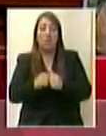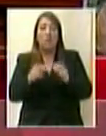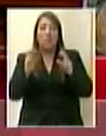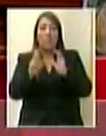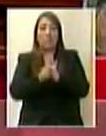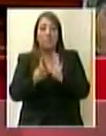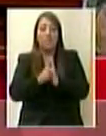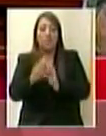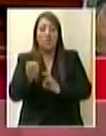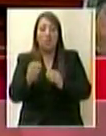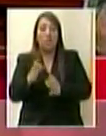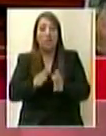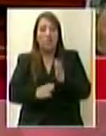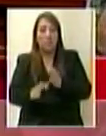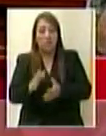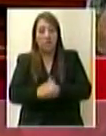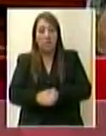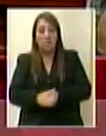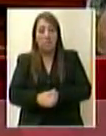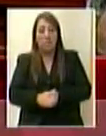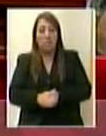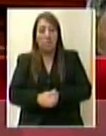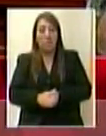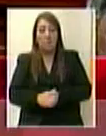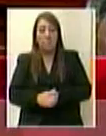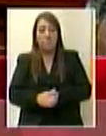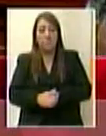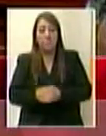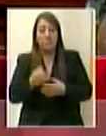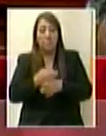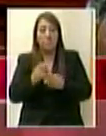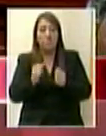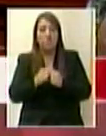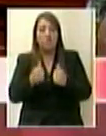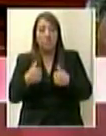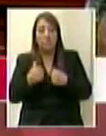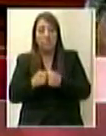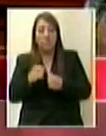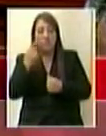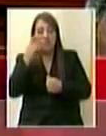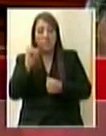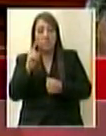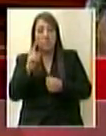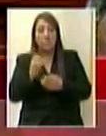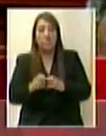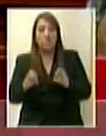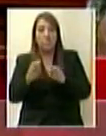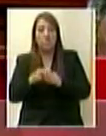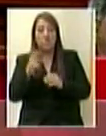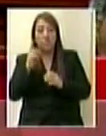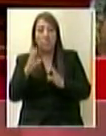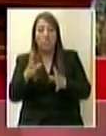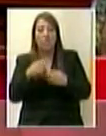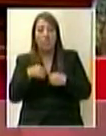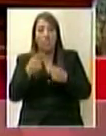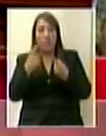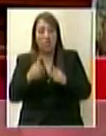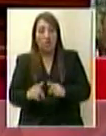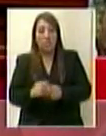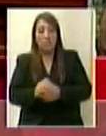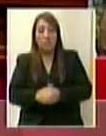legales económicos y financieros de manera de contar con el criterio adecuado para tomar una